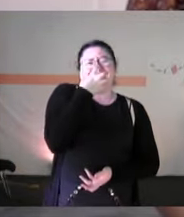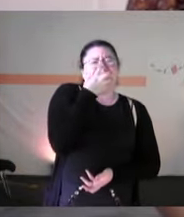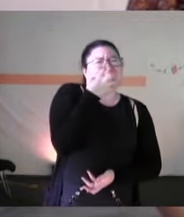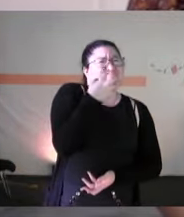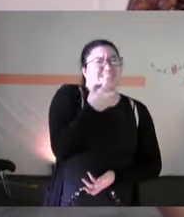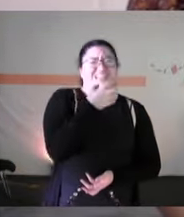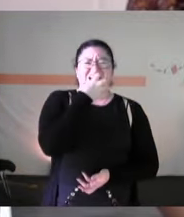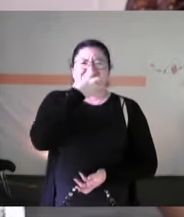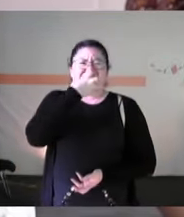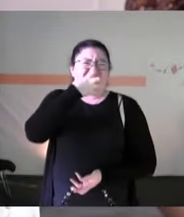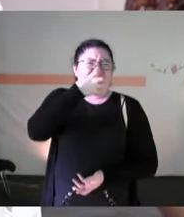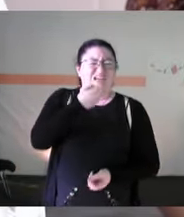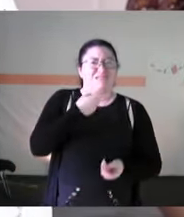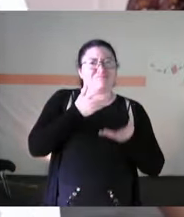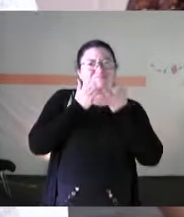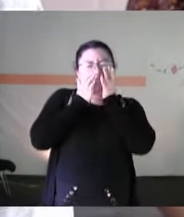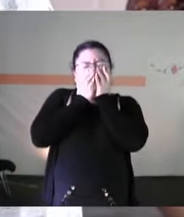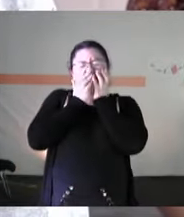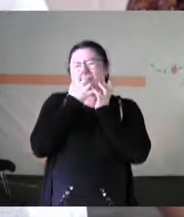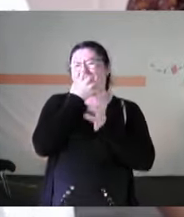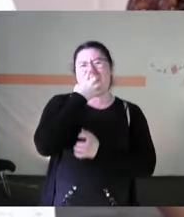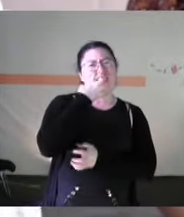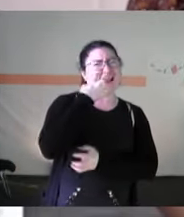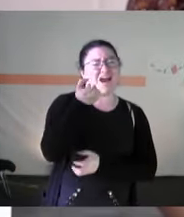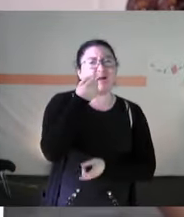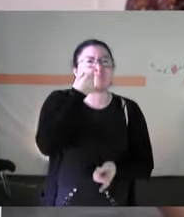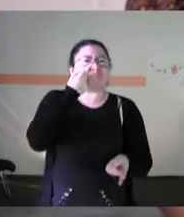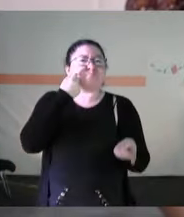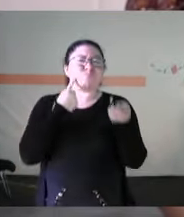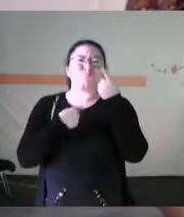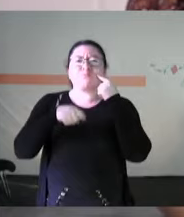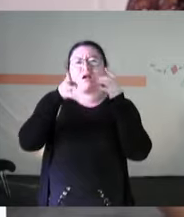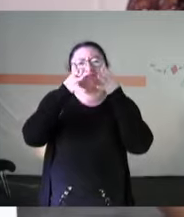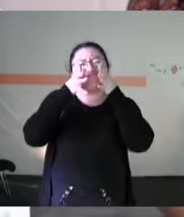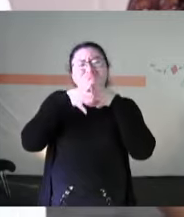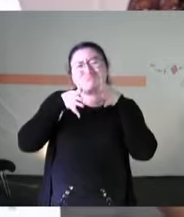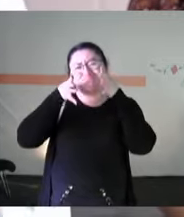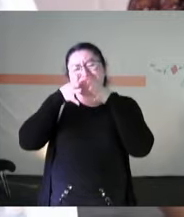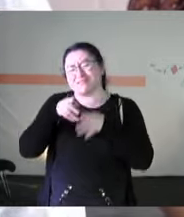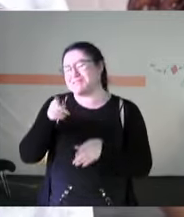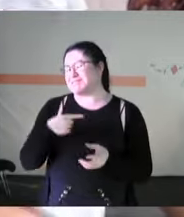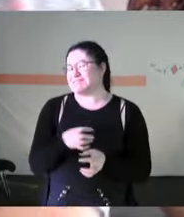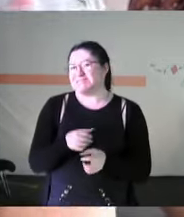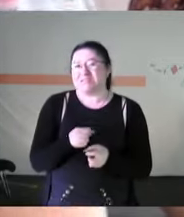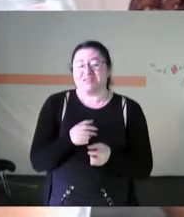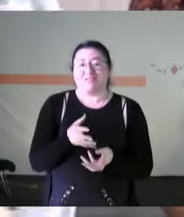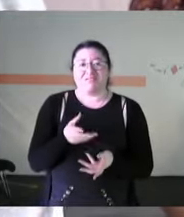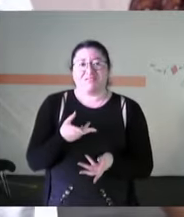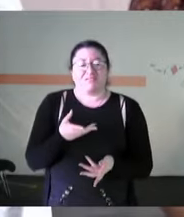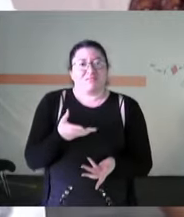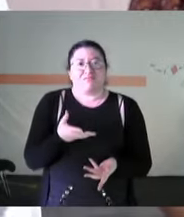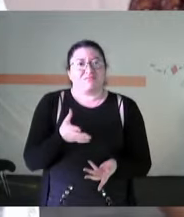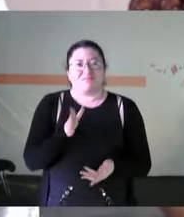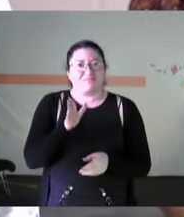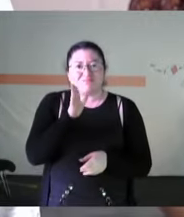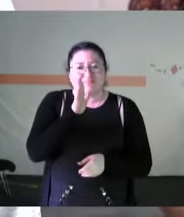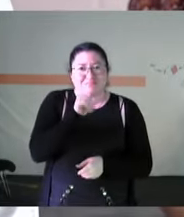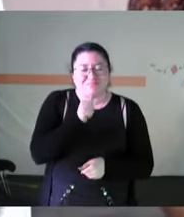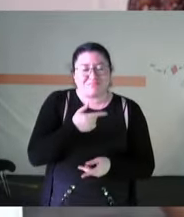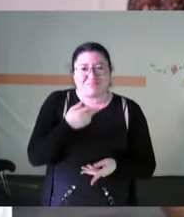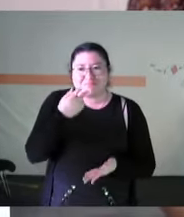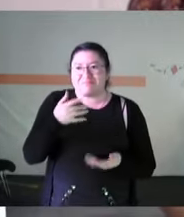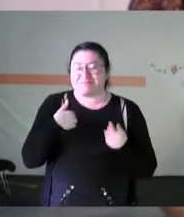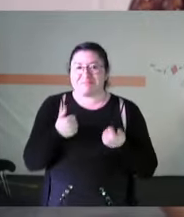gritó, se llevó las manos a la cara, gritó y empezó a llorar, temblando, y me dijo, no lo puedo creer, es una cosa increíble,